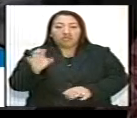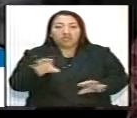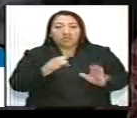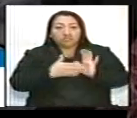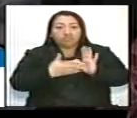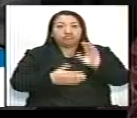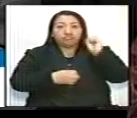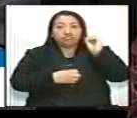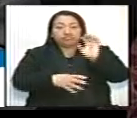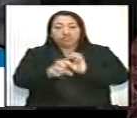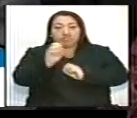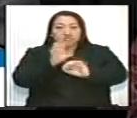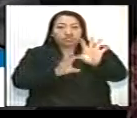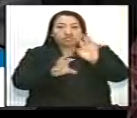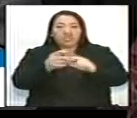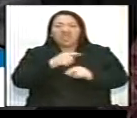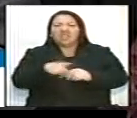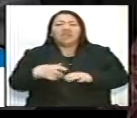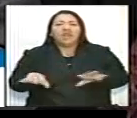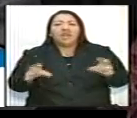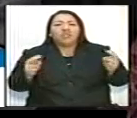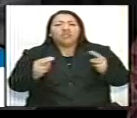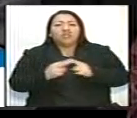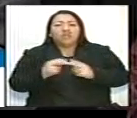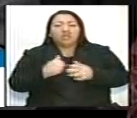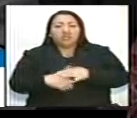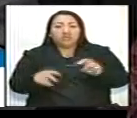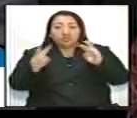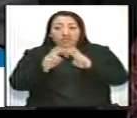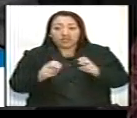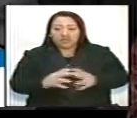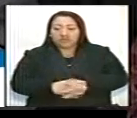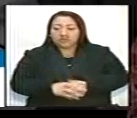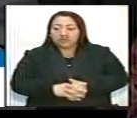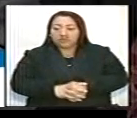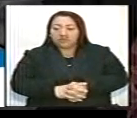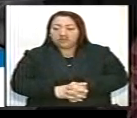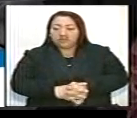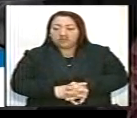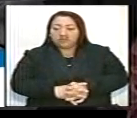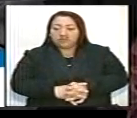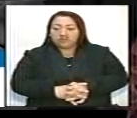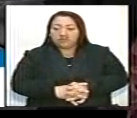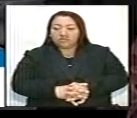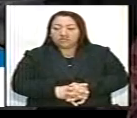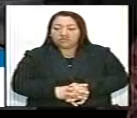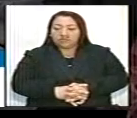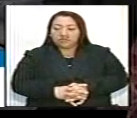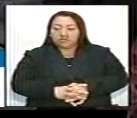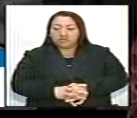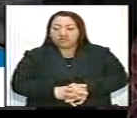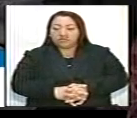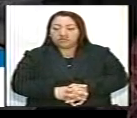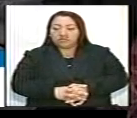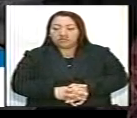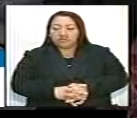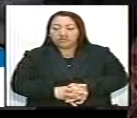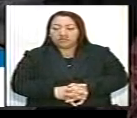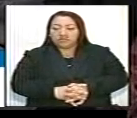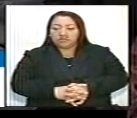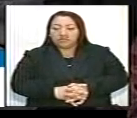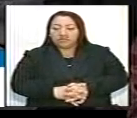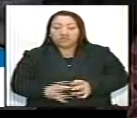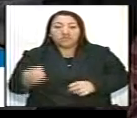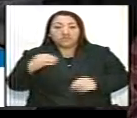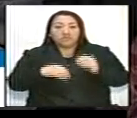presentación de lo que ellos han encontrado en una investigación que se ha realizado producto de la implementación